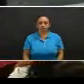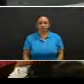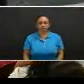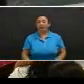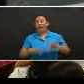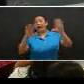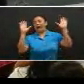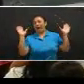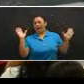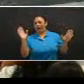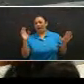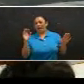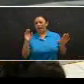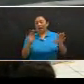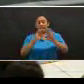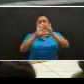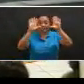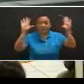Ah, apareció aquel.